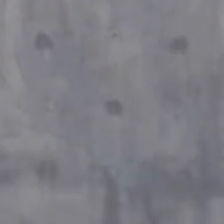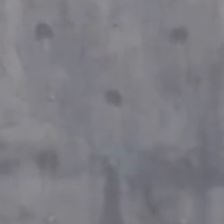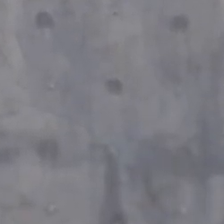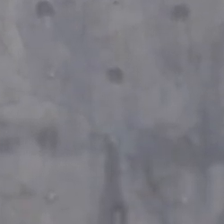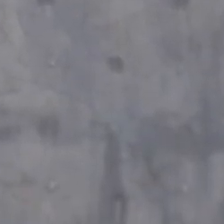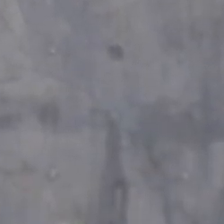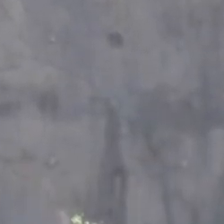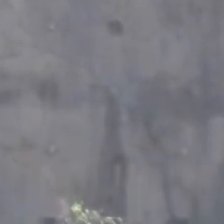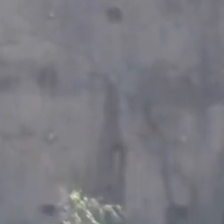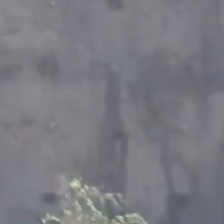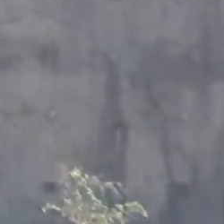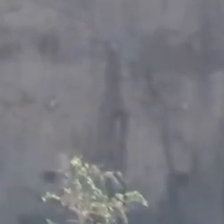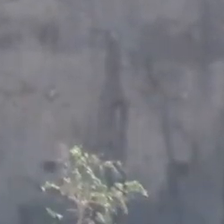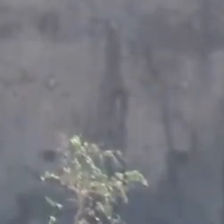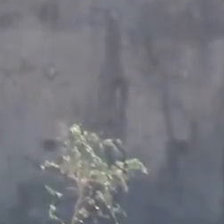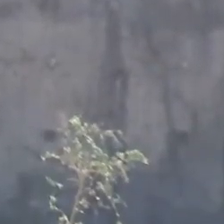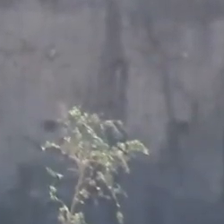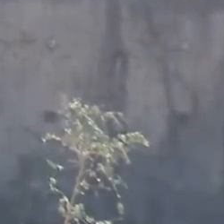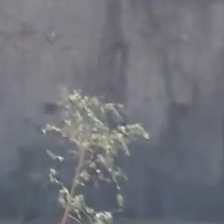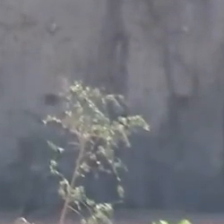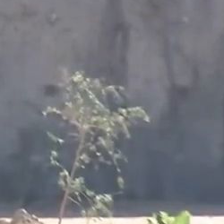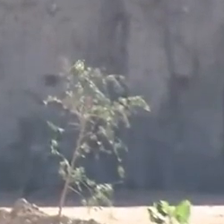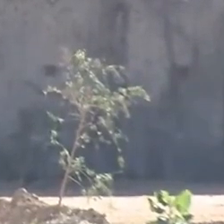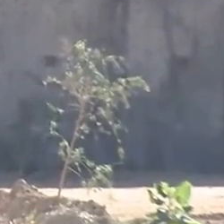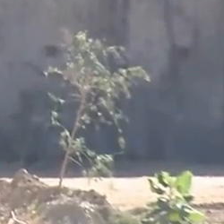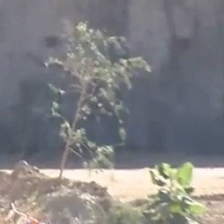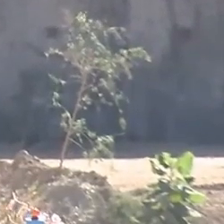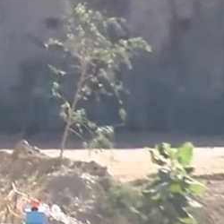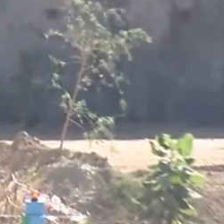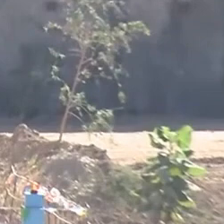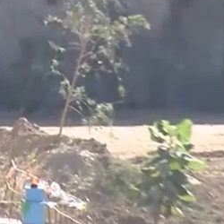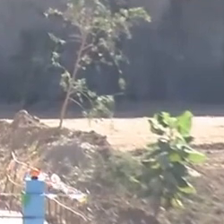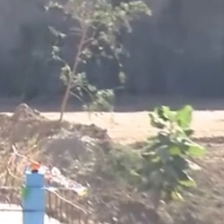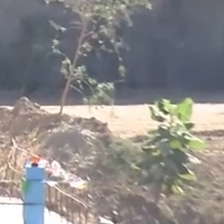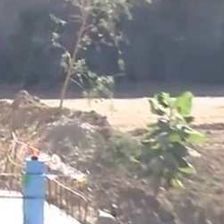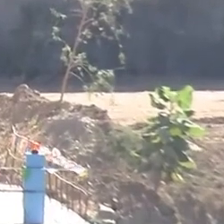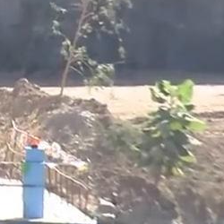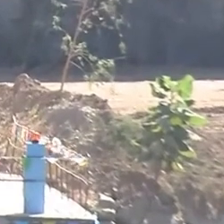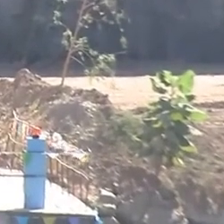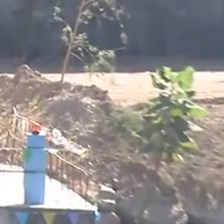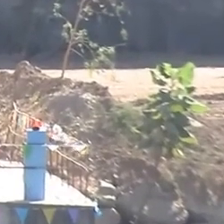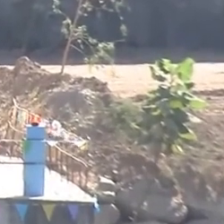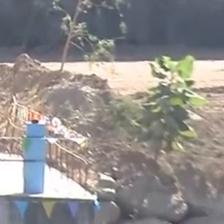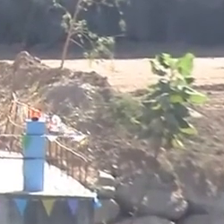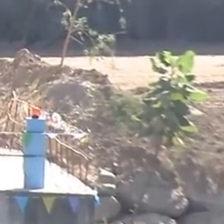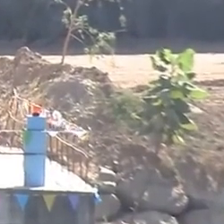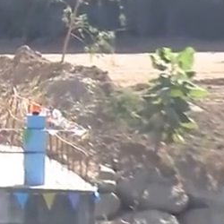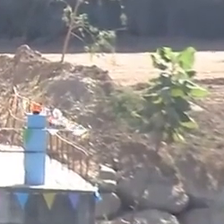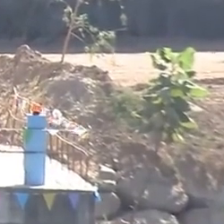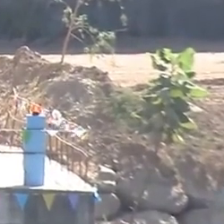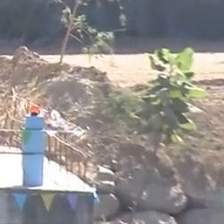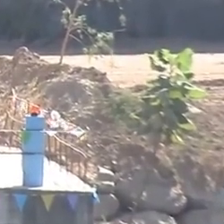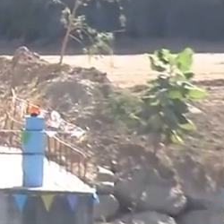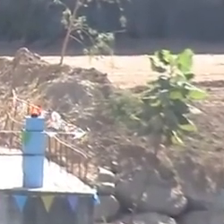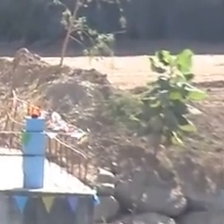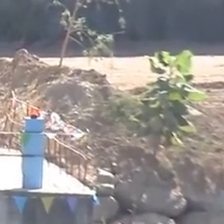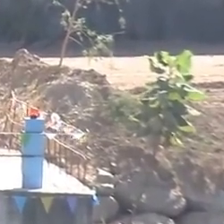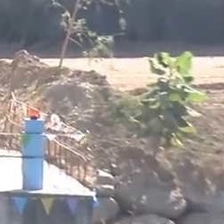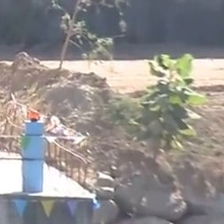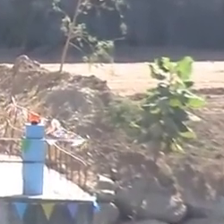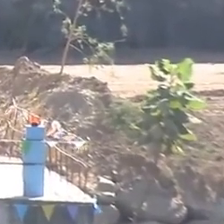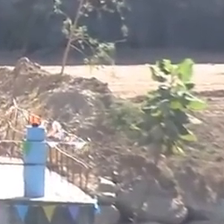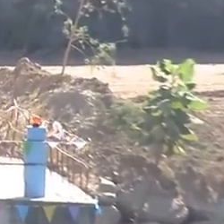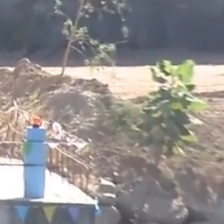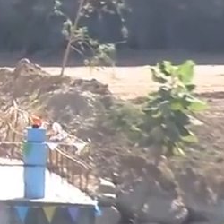importantes porque una vez que embalse el agua, por ahí estará descendiendo y canalizándose hacia las tuberías,